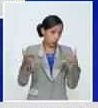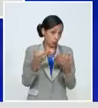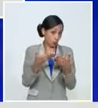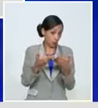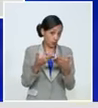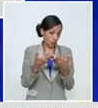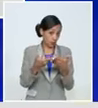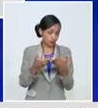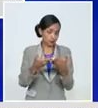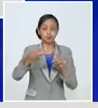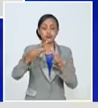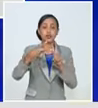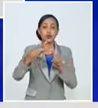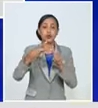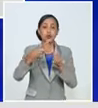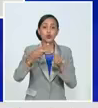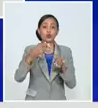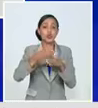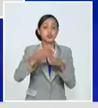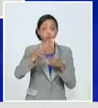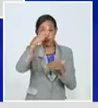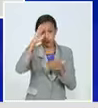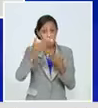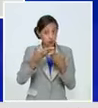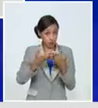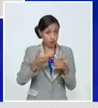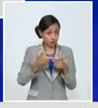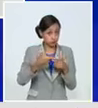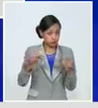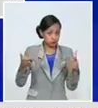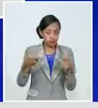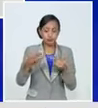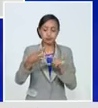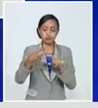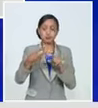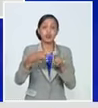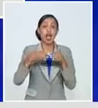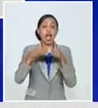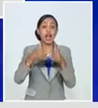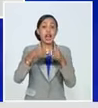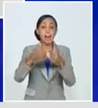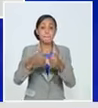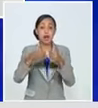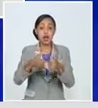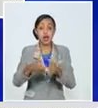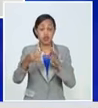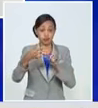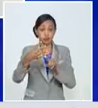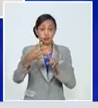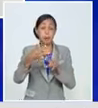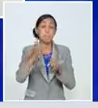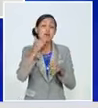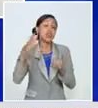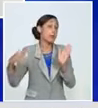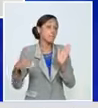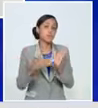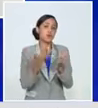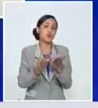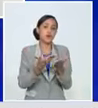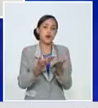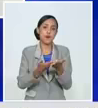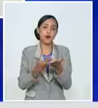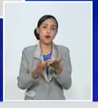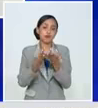sigue Santiago de Cuba y Granma, con más de 1.000 muestras que se vienen